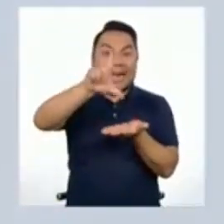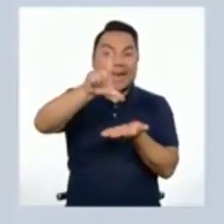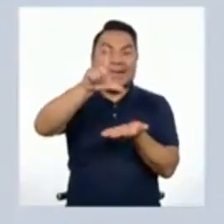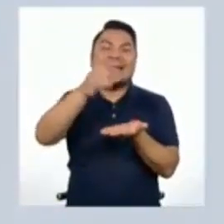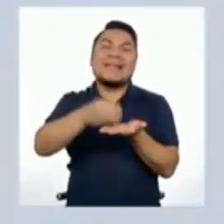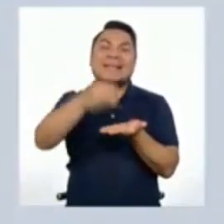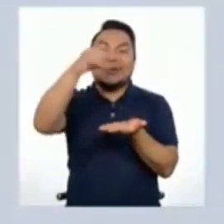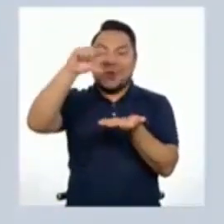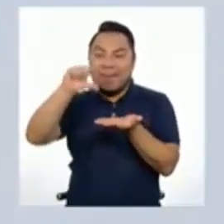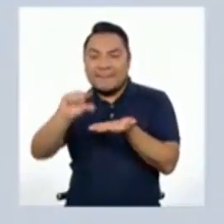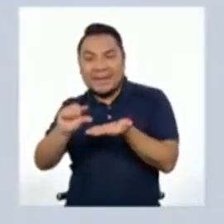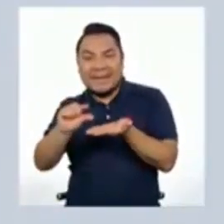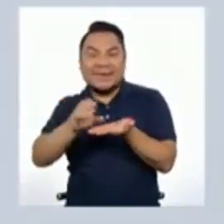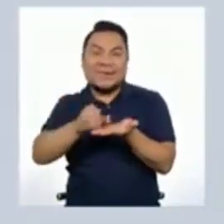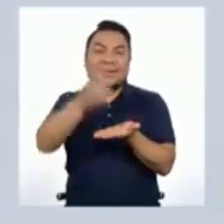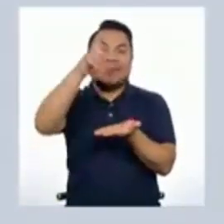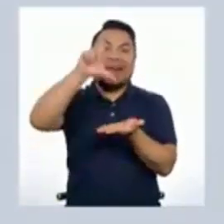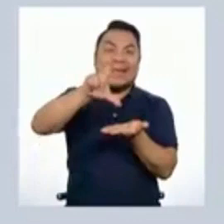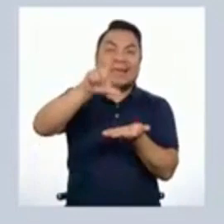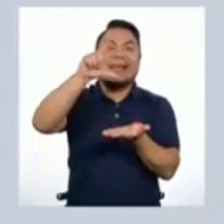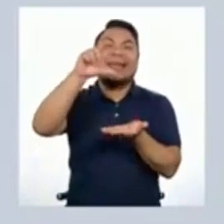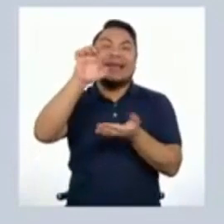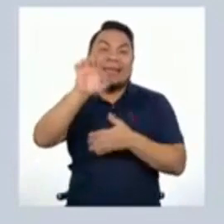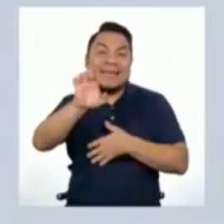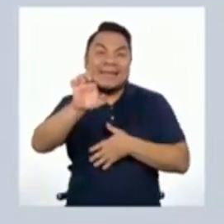palo, palito, palo,